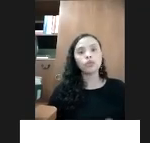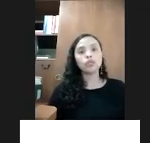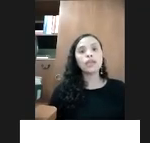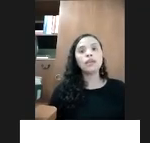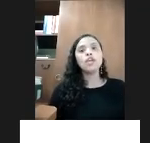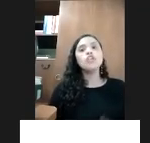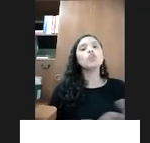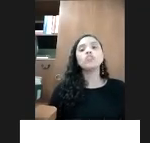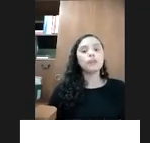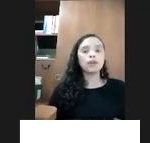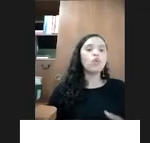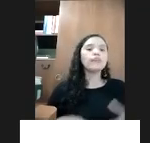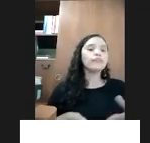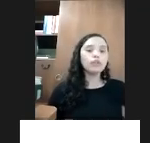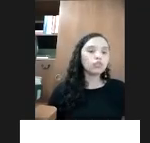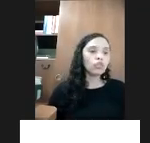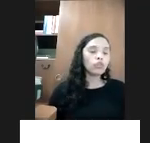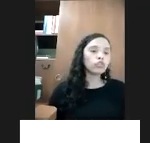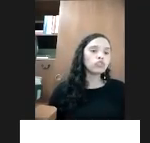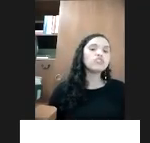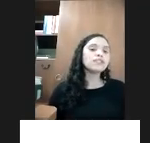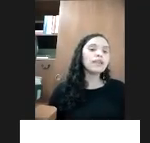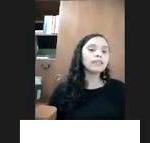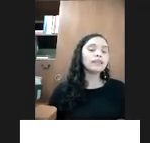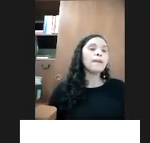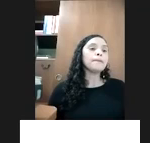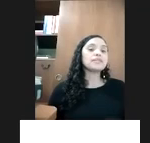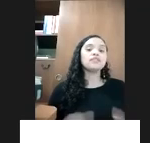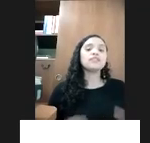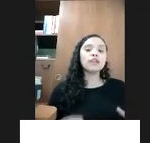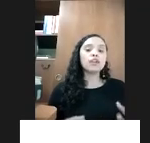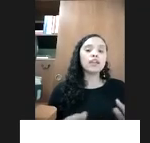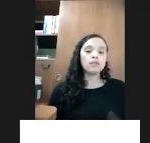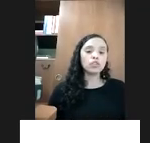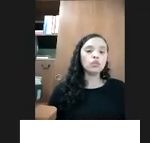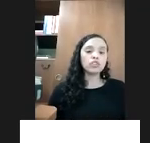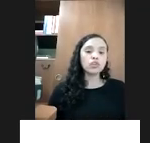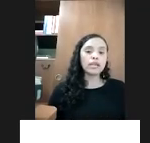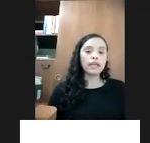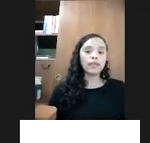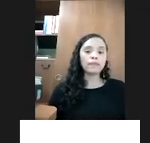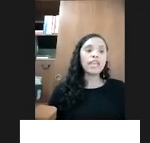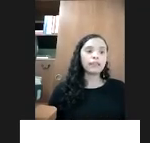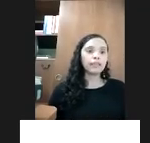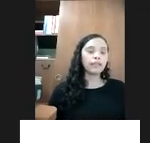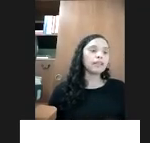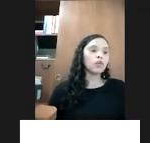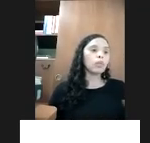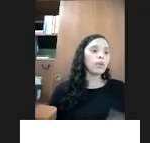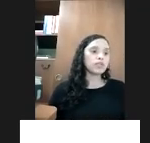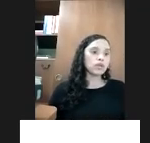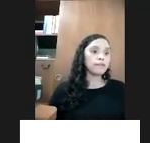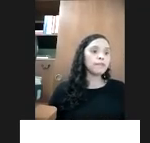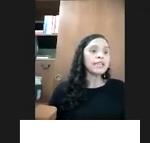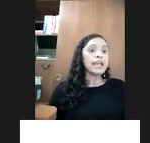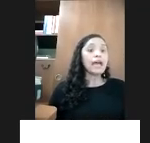que contiene no sirven, no son suficientes para satisfacer los requerimientos nutricionales de este grupo